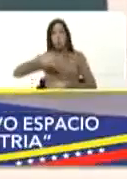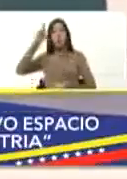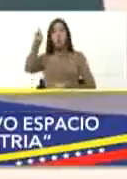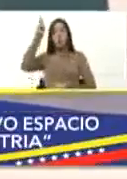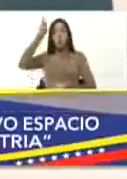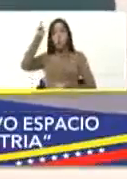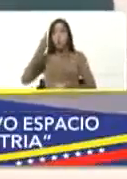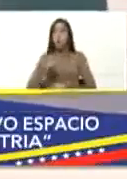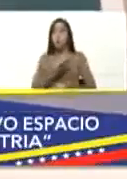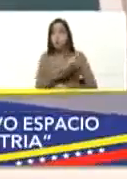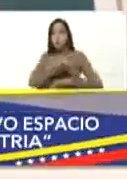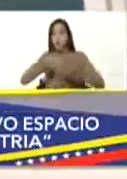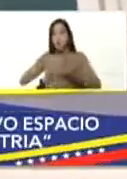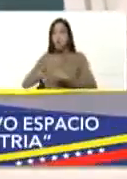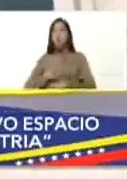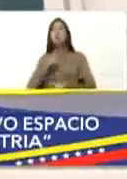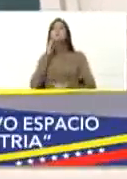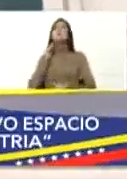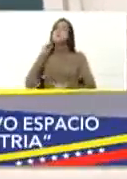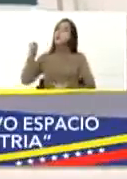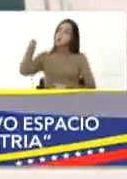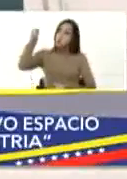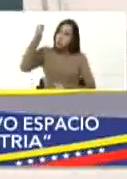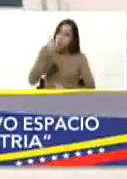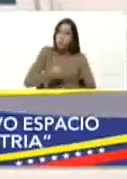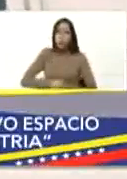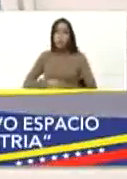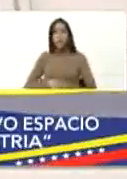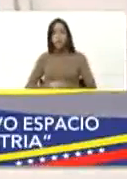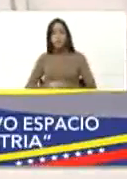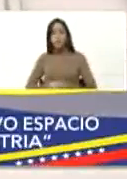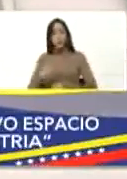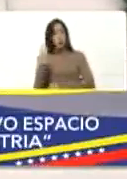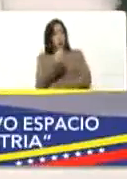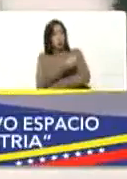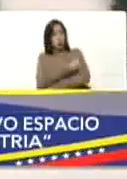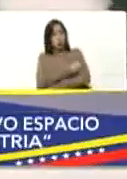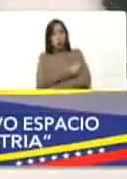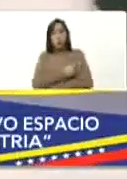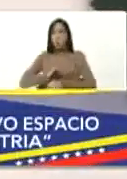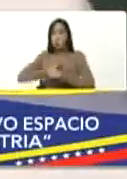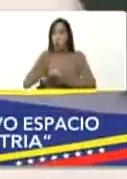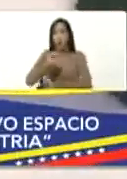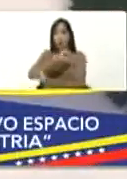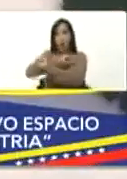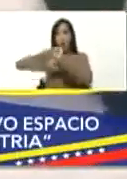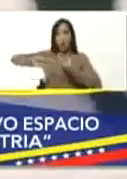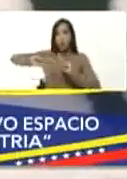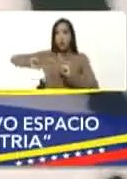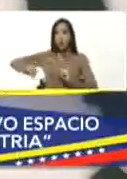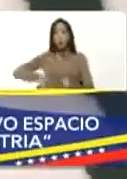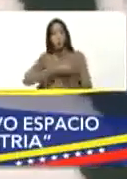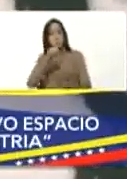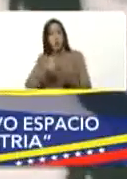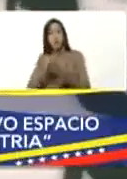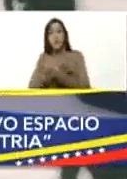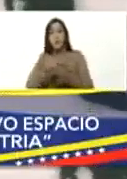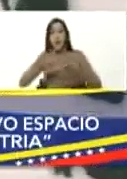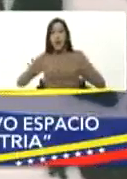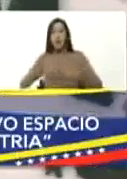de 17 años de servicio. Hemos recibido las vacunas contra el COVID totalmente